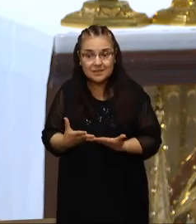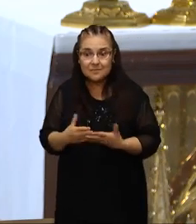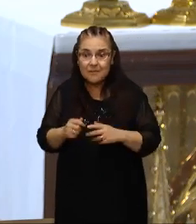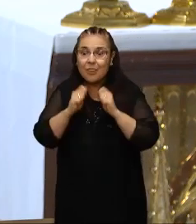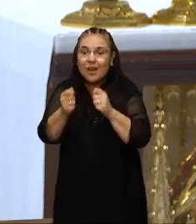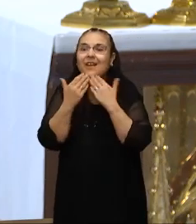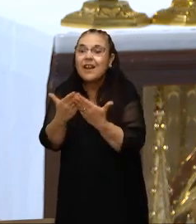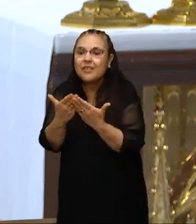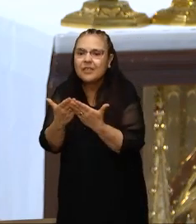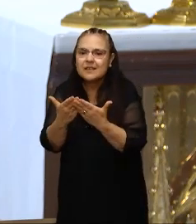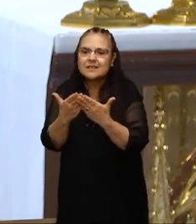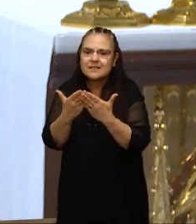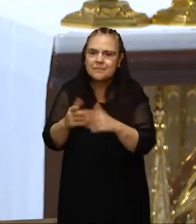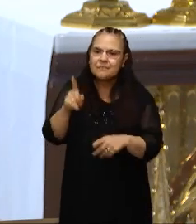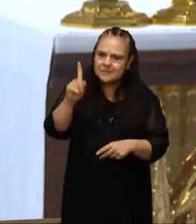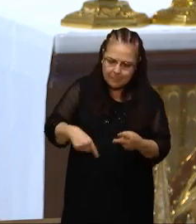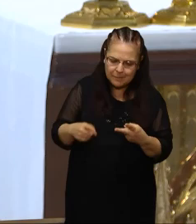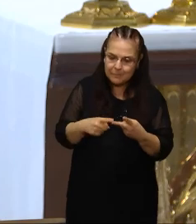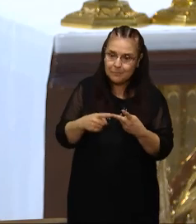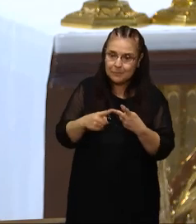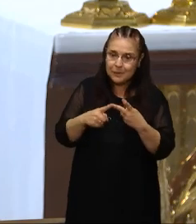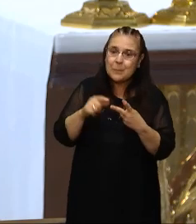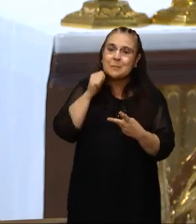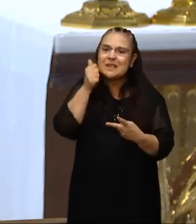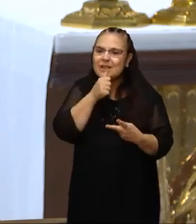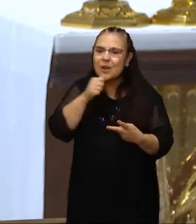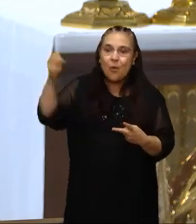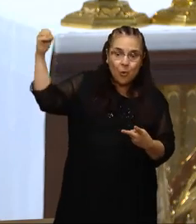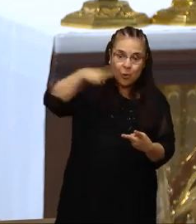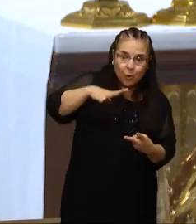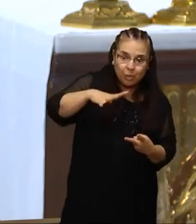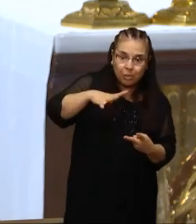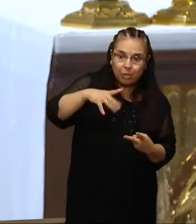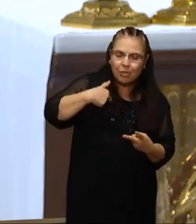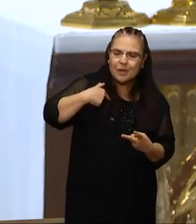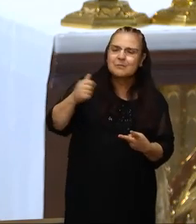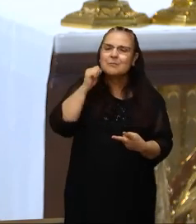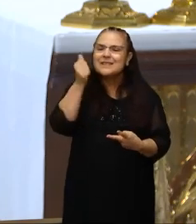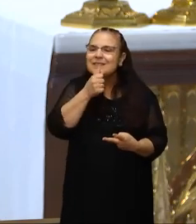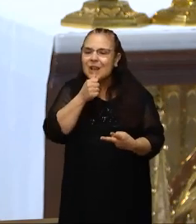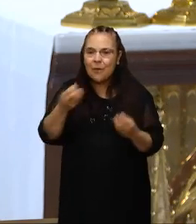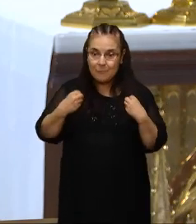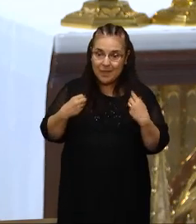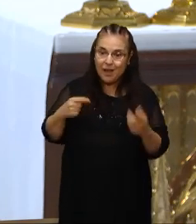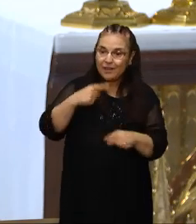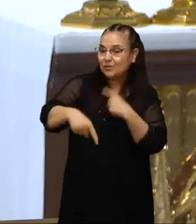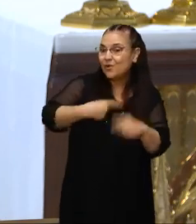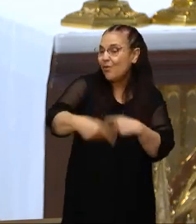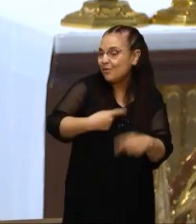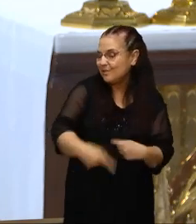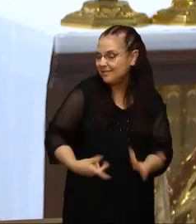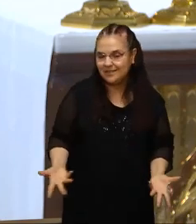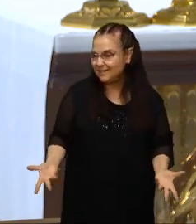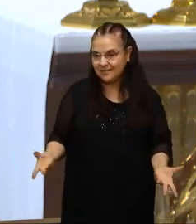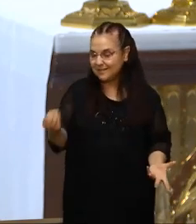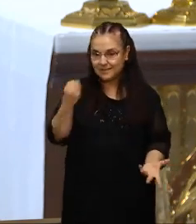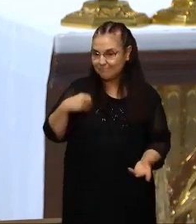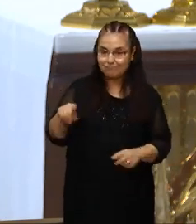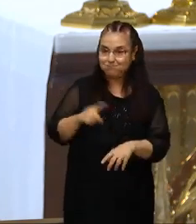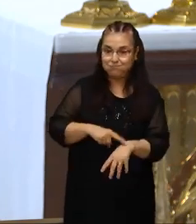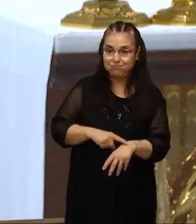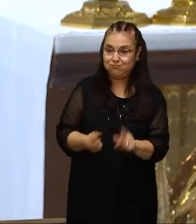dar gracias, todos los misterios de luz, todos esos misterios de vida cotidiana que al mismo tiempo se